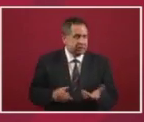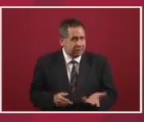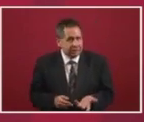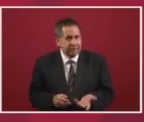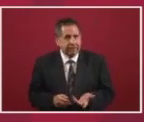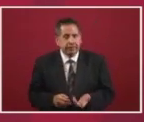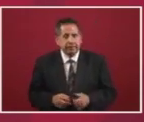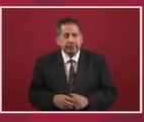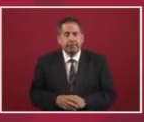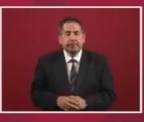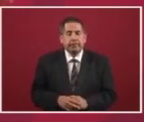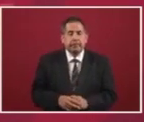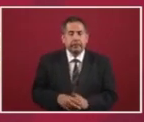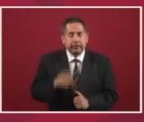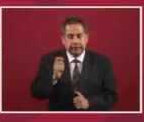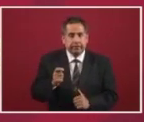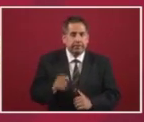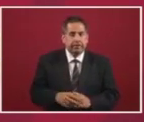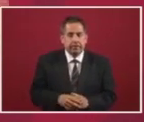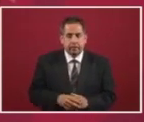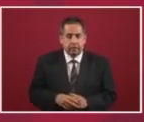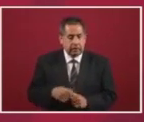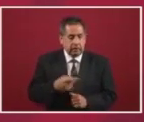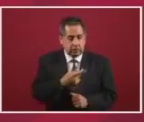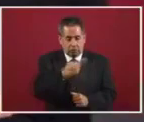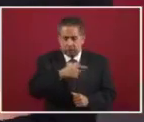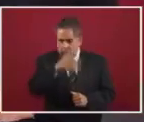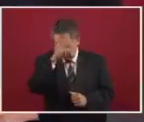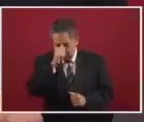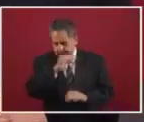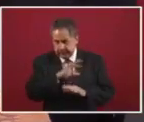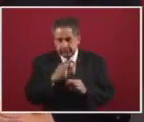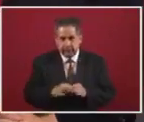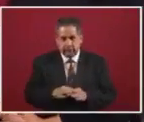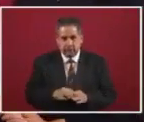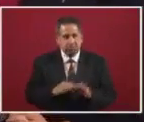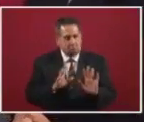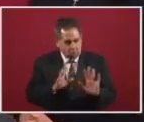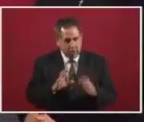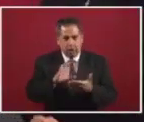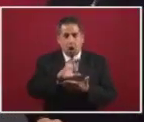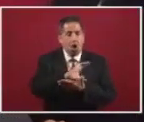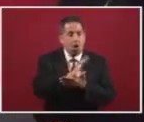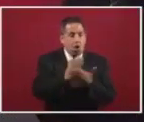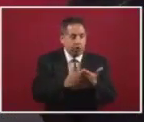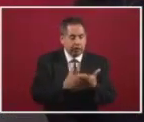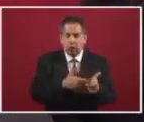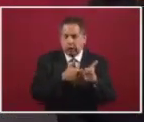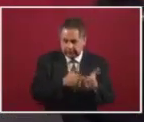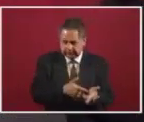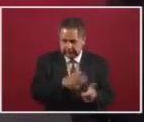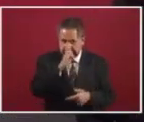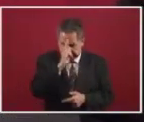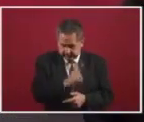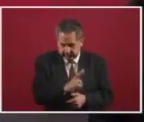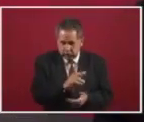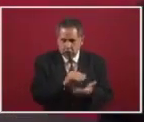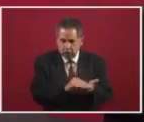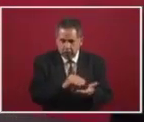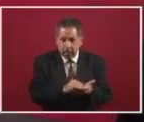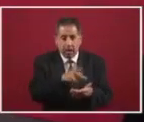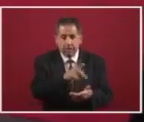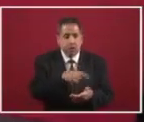Entonces, ese es un acuerdo. Se mantienen los contratos